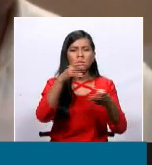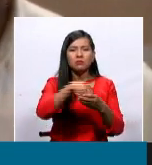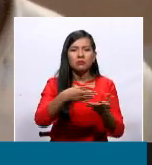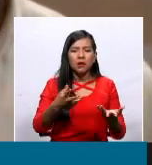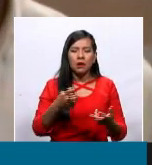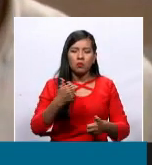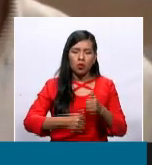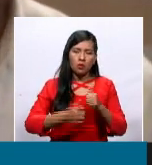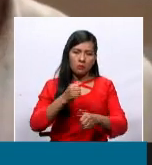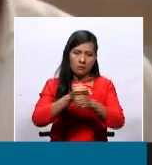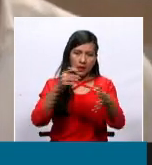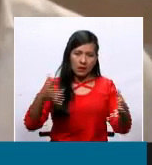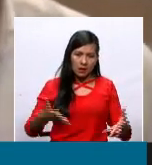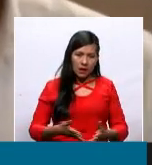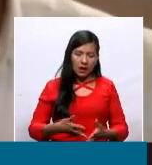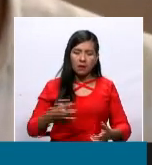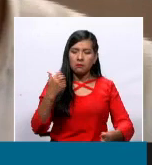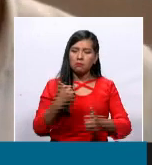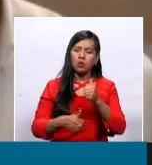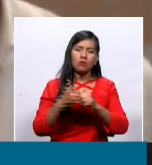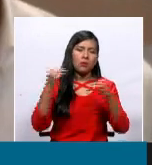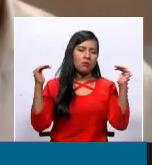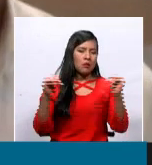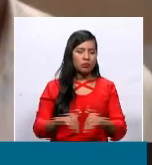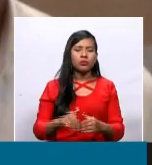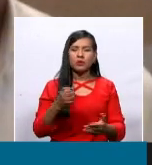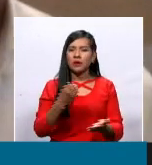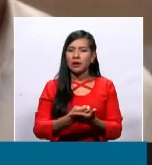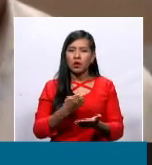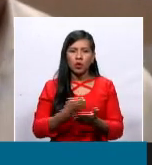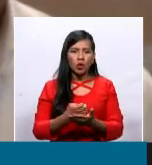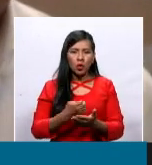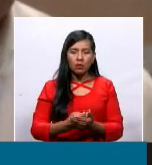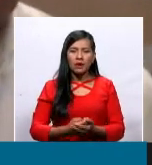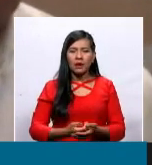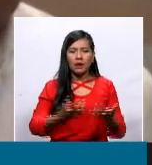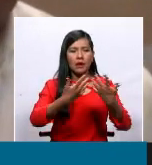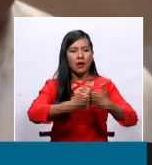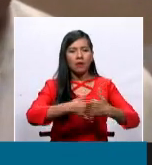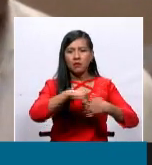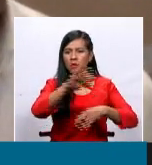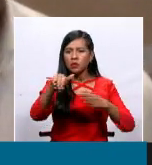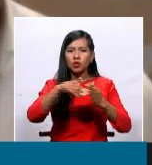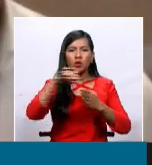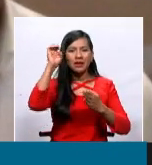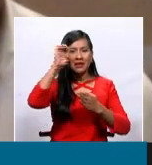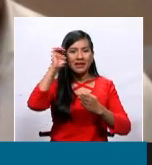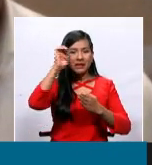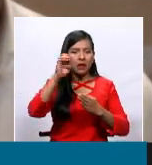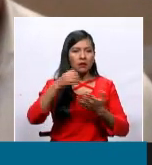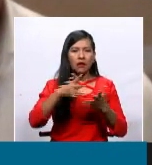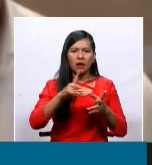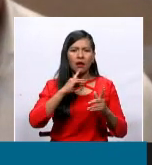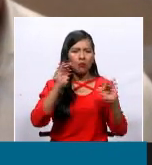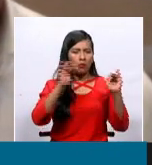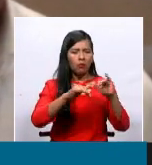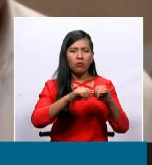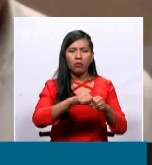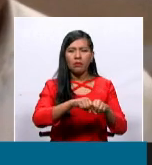una profundización en la crisis económica, con empresas del Estado en proceso de